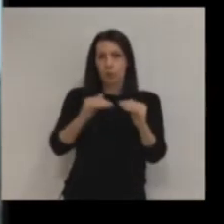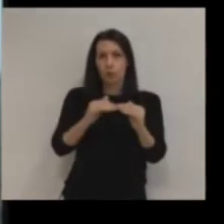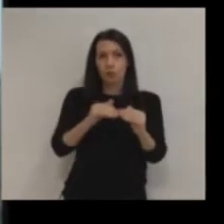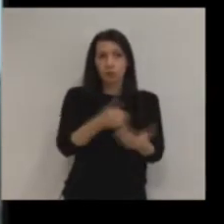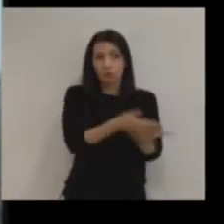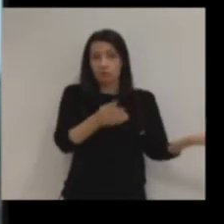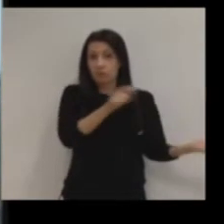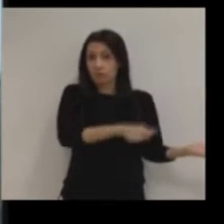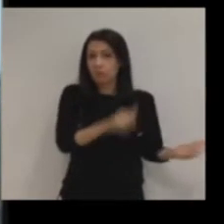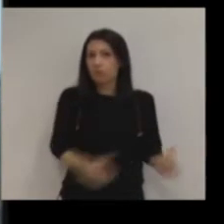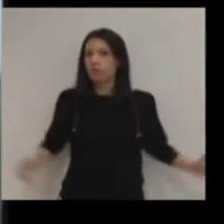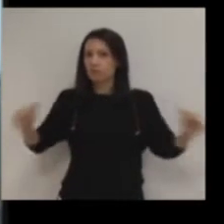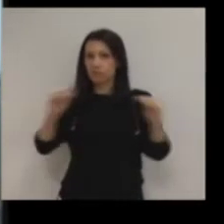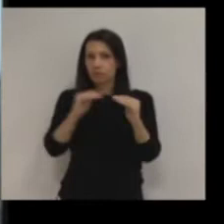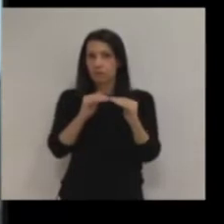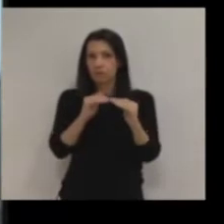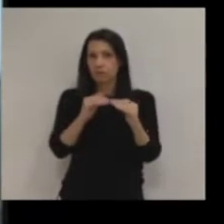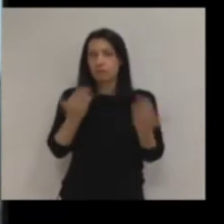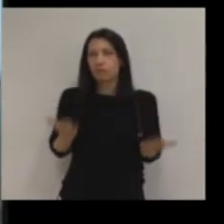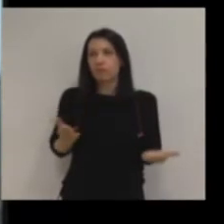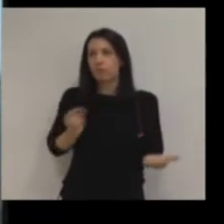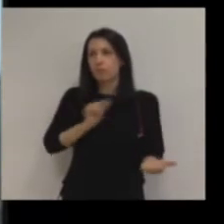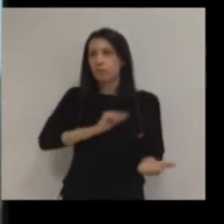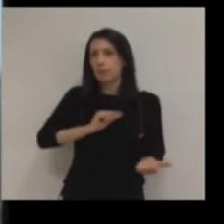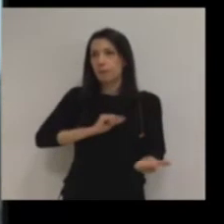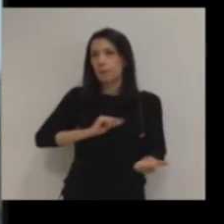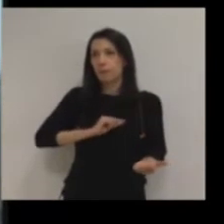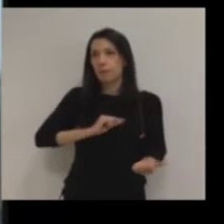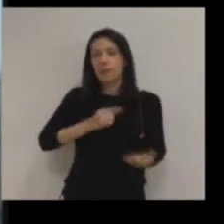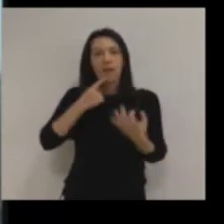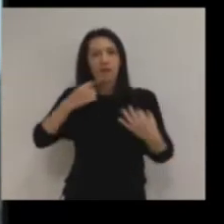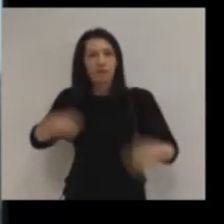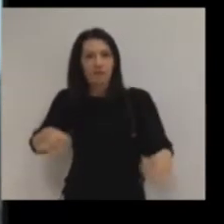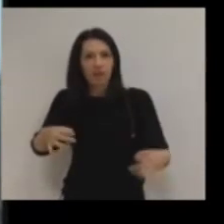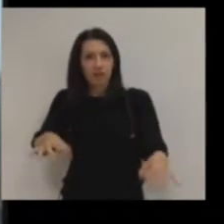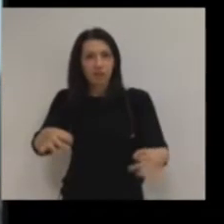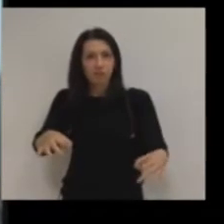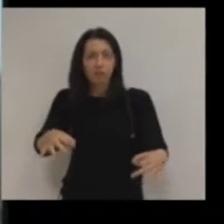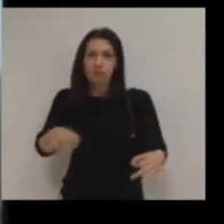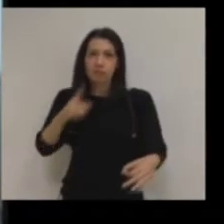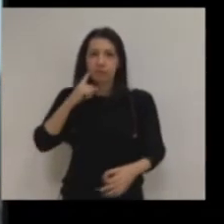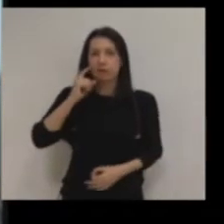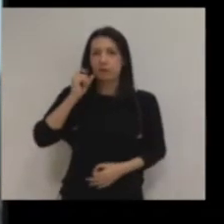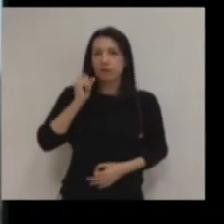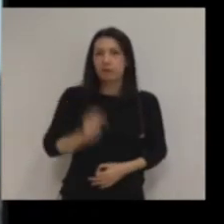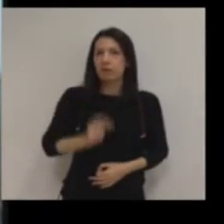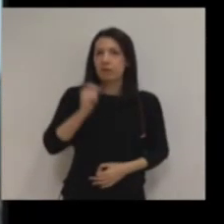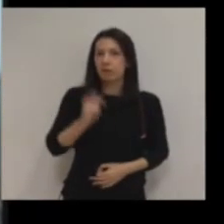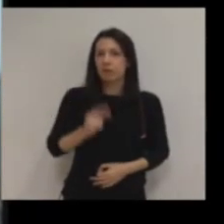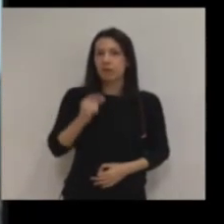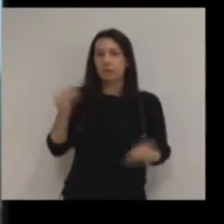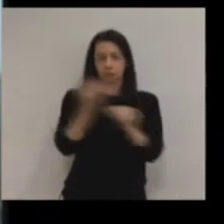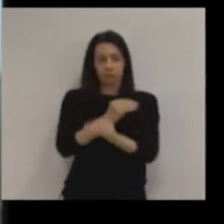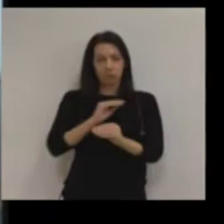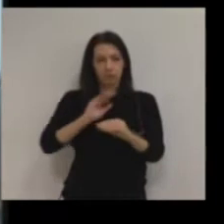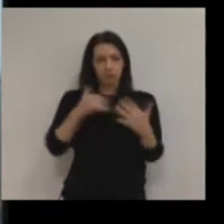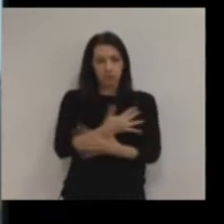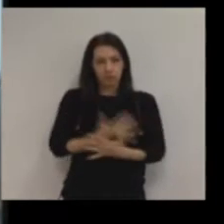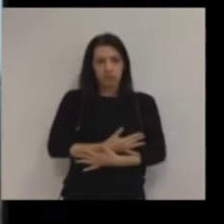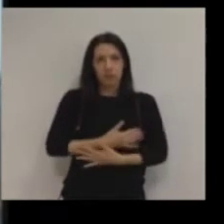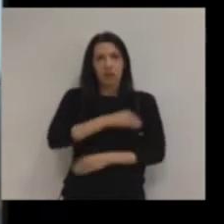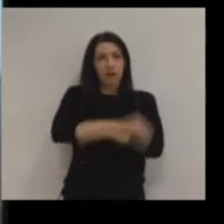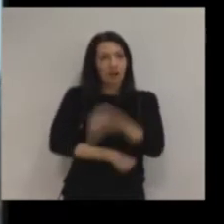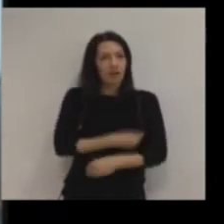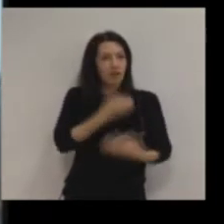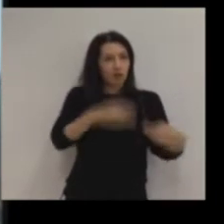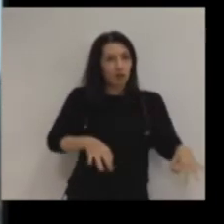resto de los ciudadanos. Esto, que parece muy sencillo, normalmente a veces no ocurre. Era hacer normal lo que